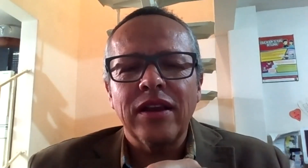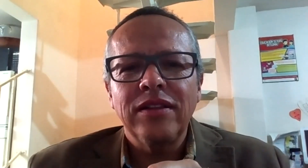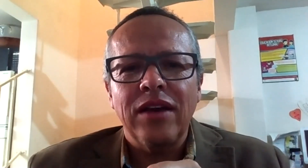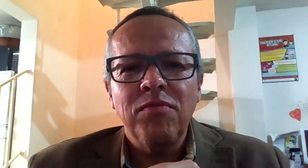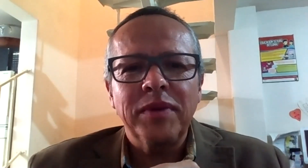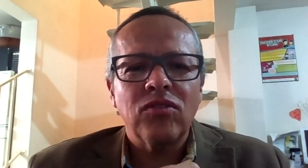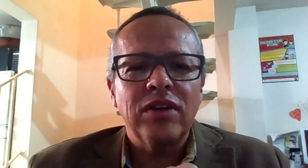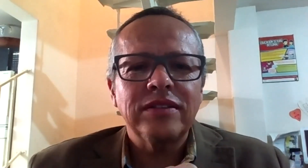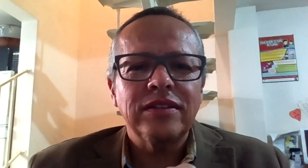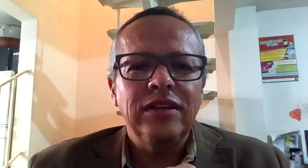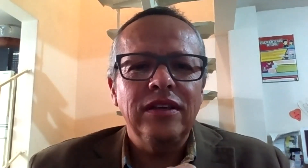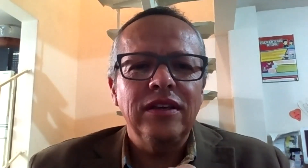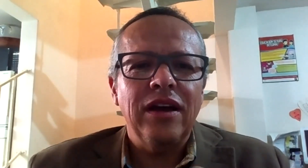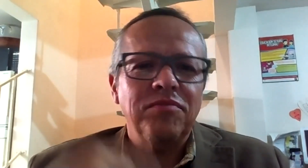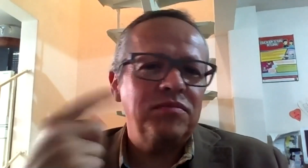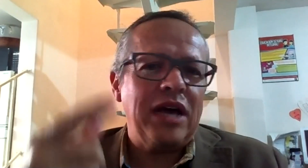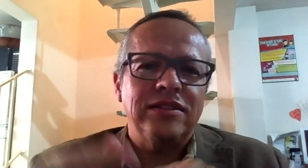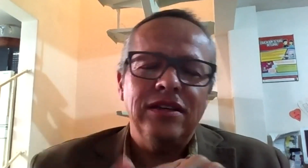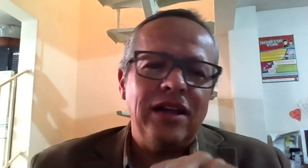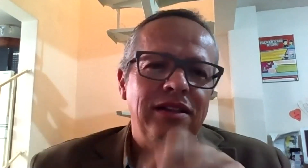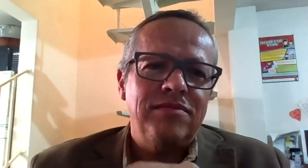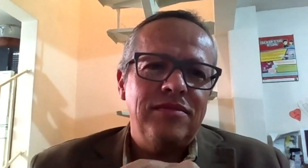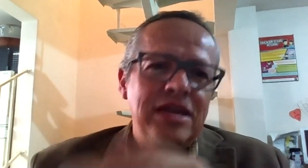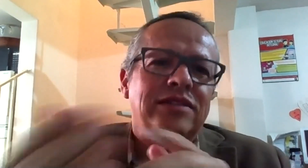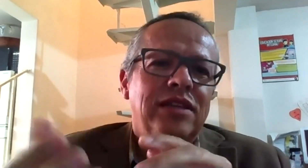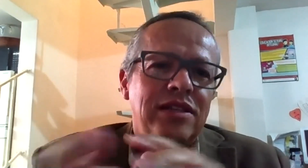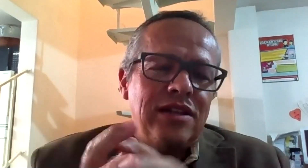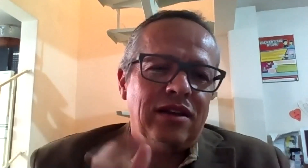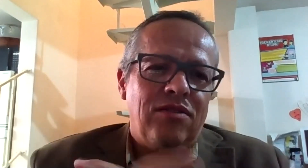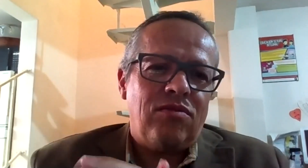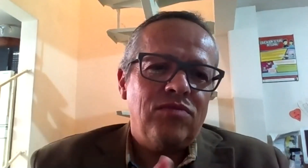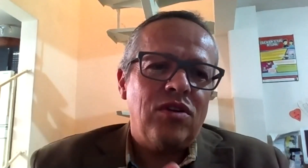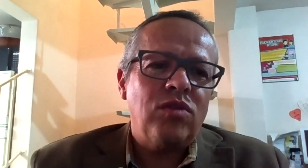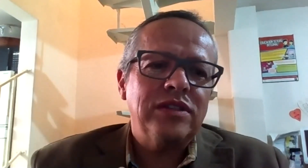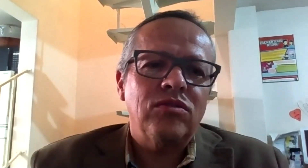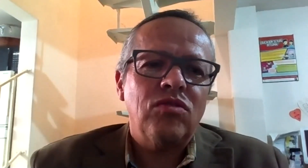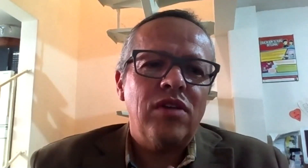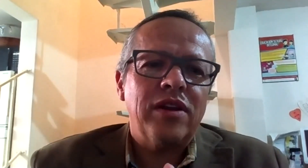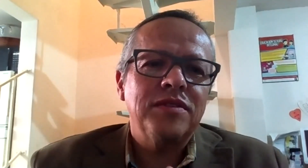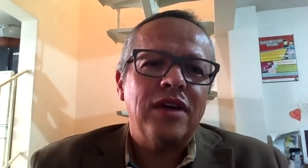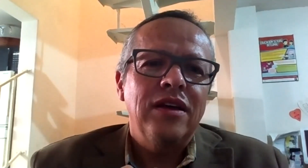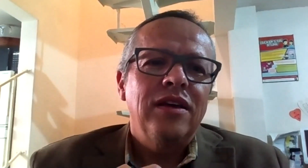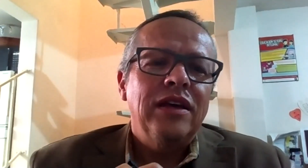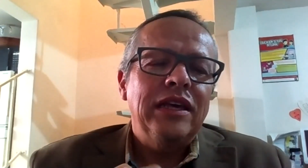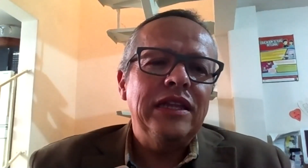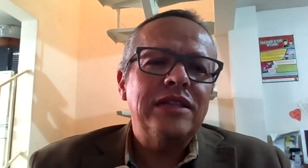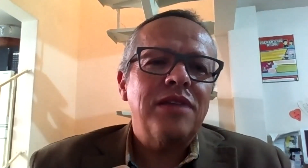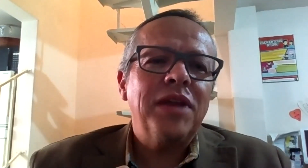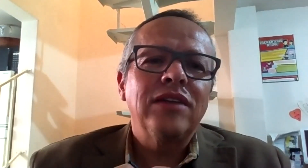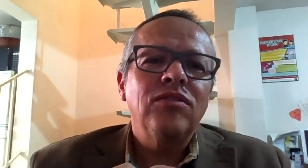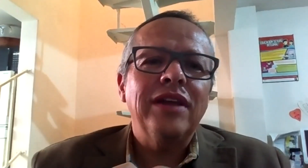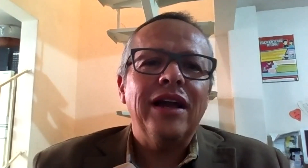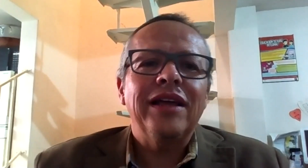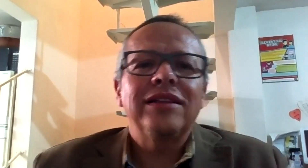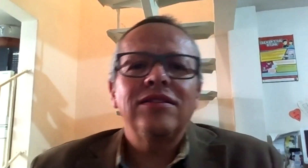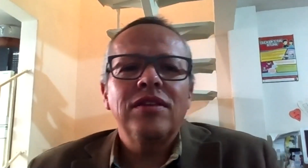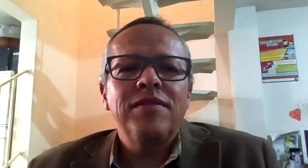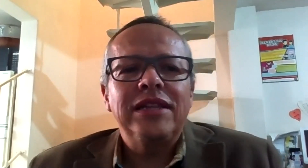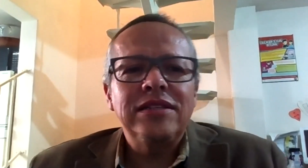cae habiendo tantas pruebas en esa casa que estaba? ¿Ahí qué pasa, maestro? Es una de las preguntas que nos hacen.